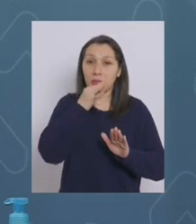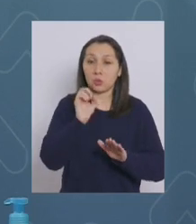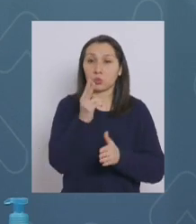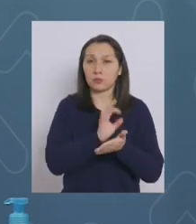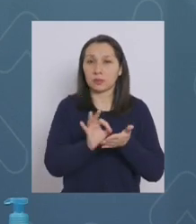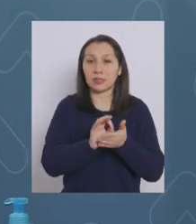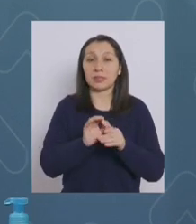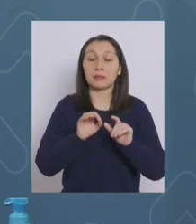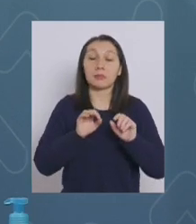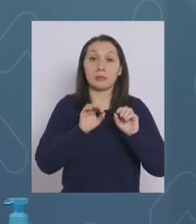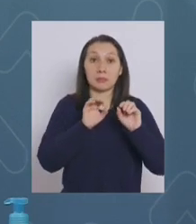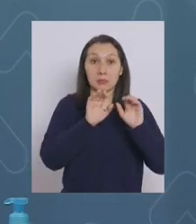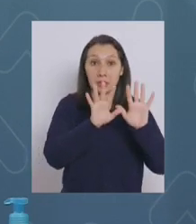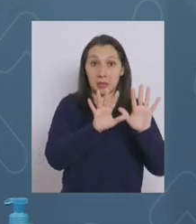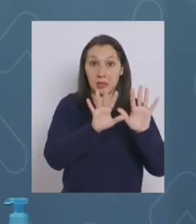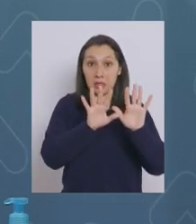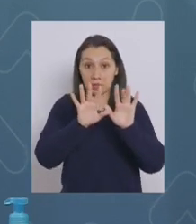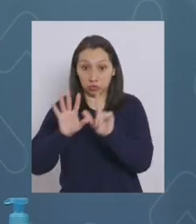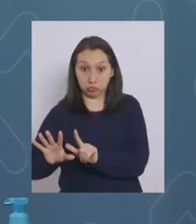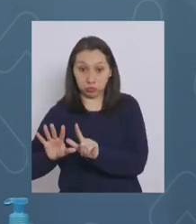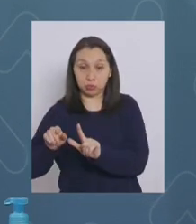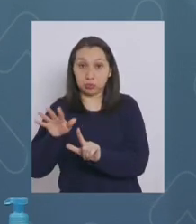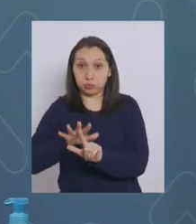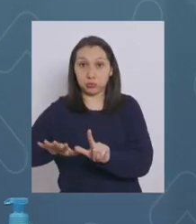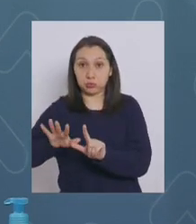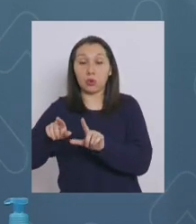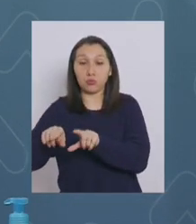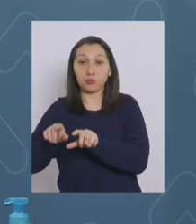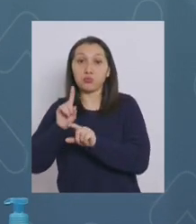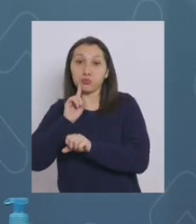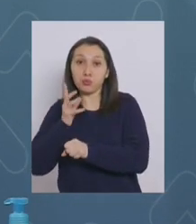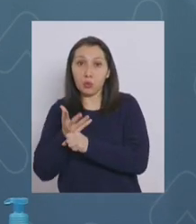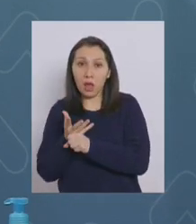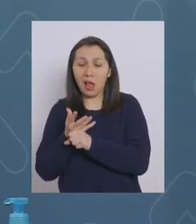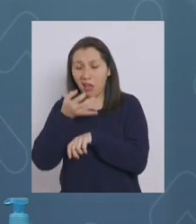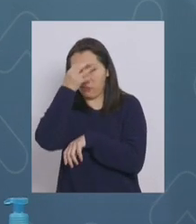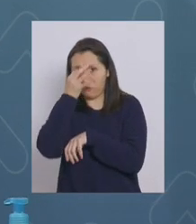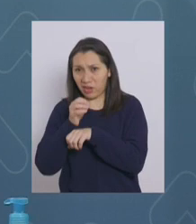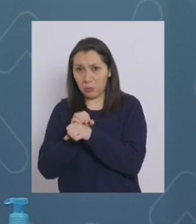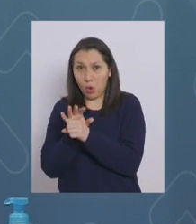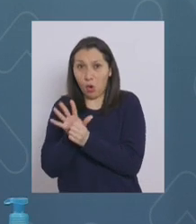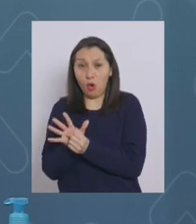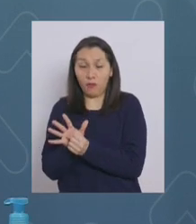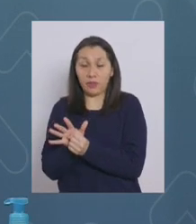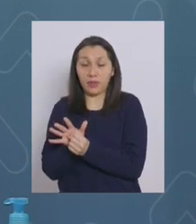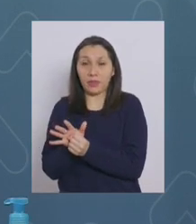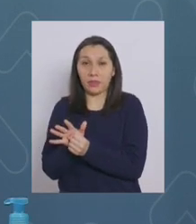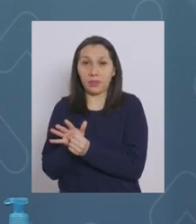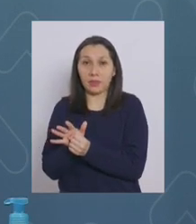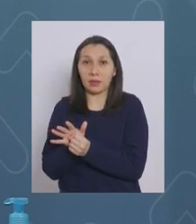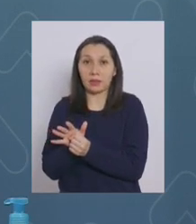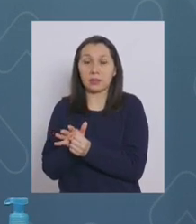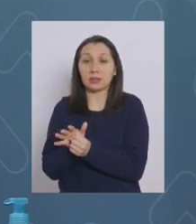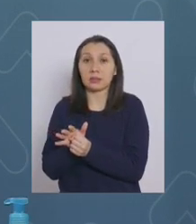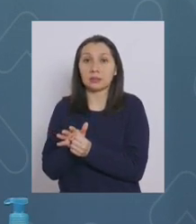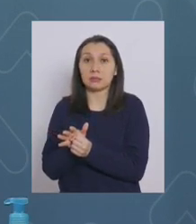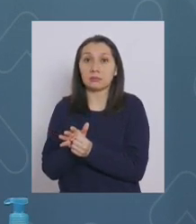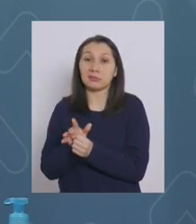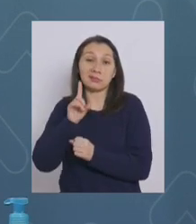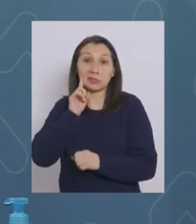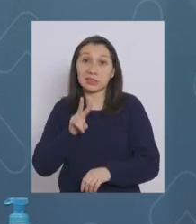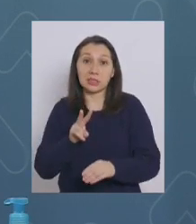secretario, 7 cada 10 personas que están hoy día contagiadas están sin su esquema